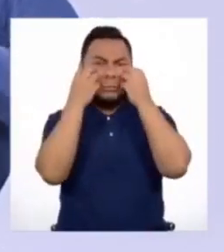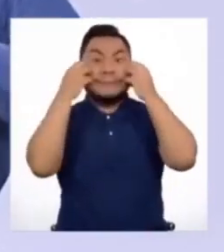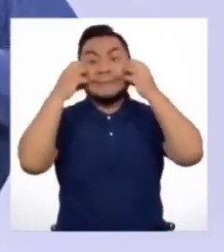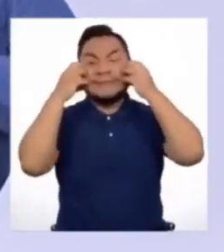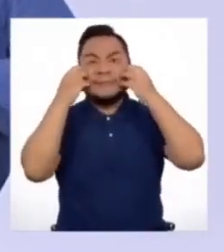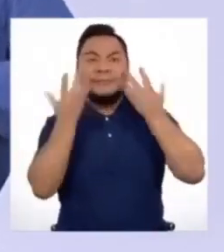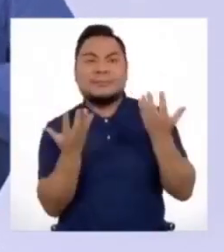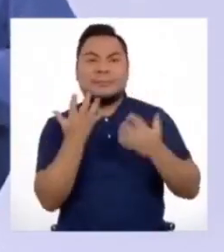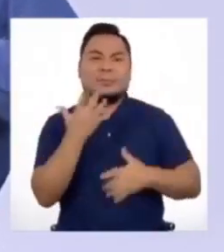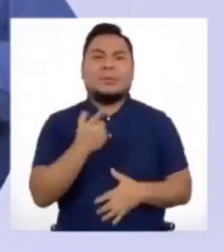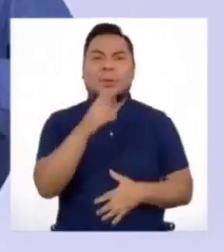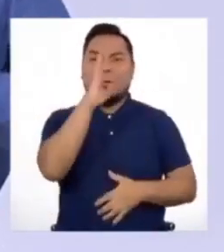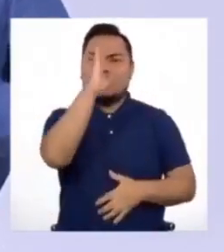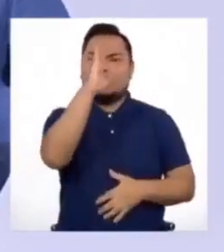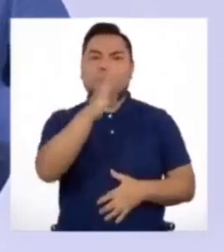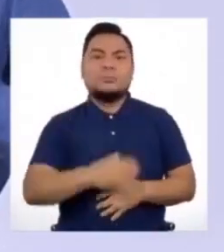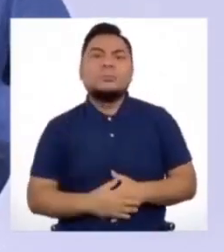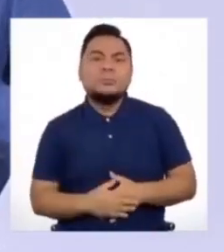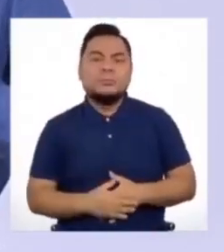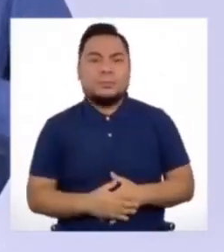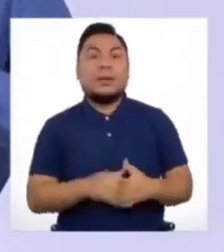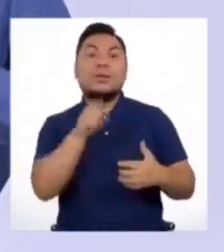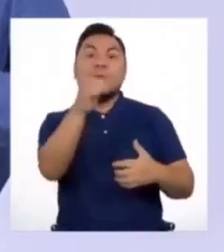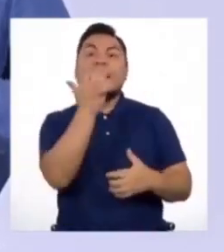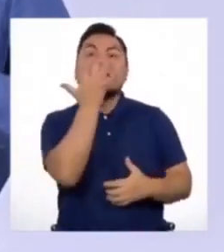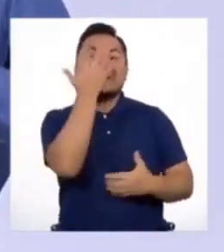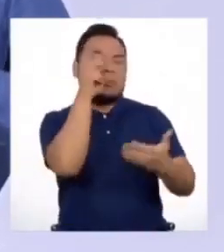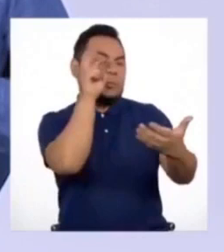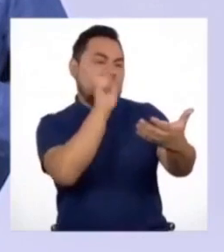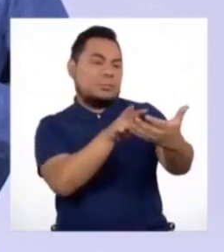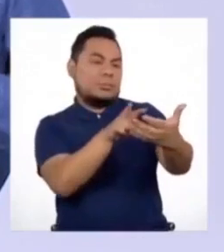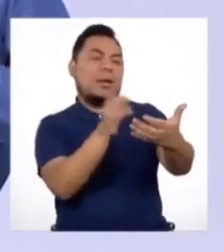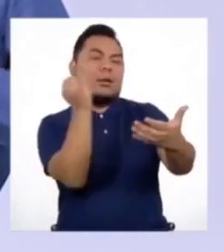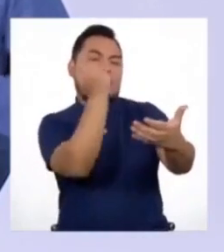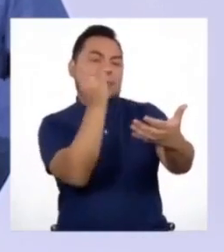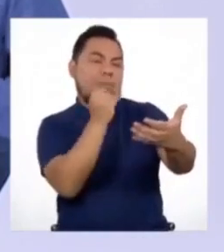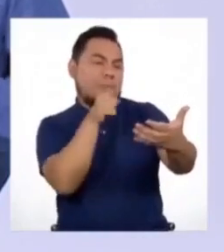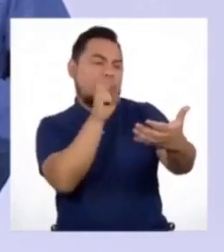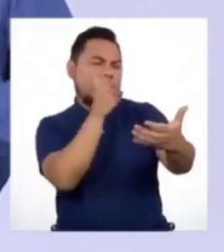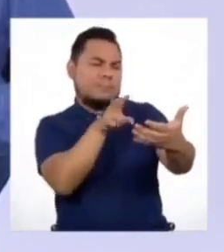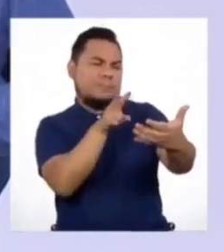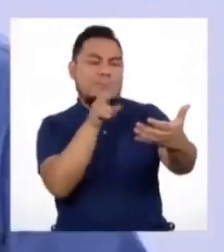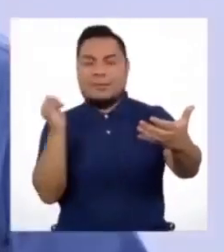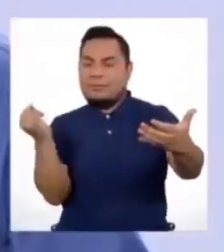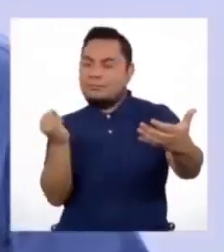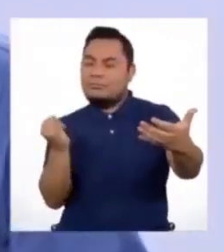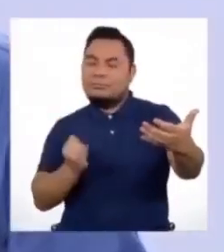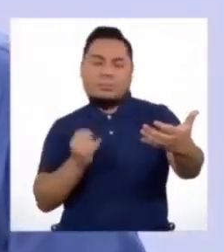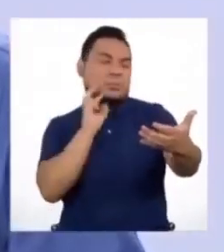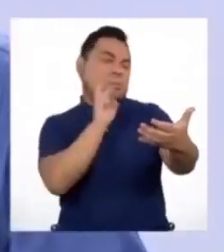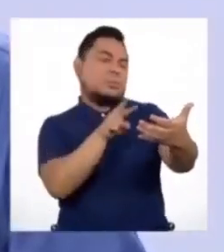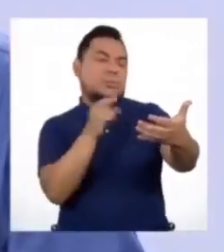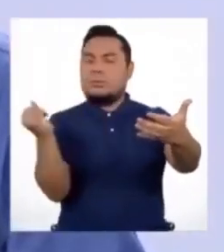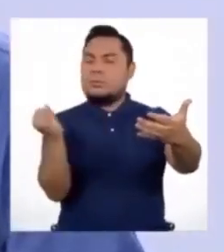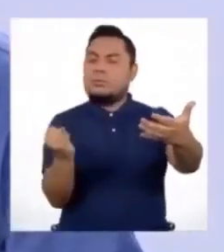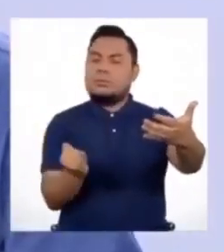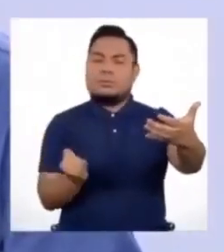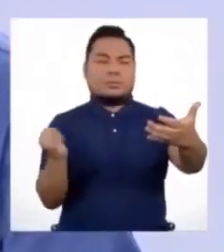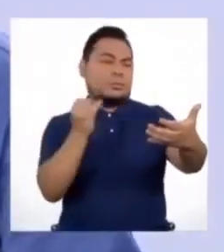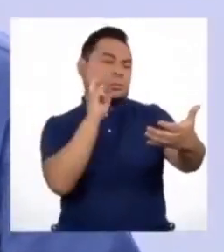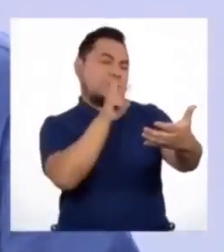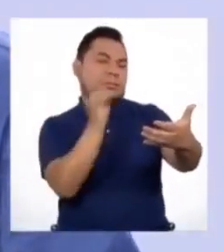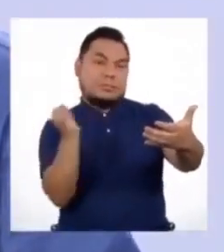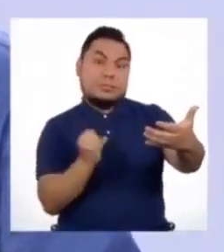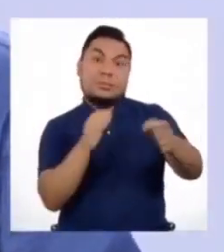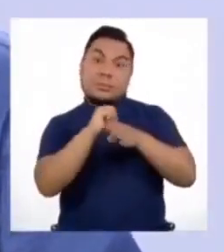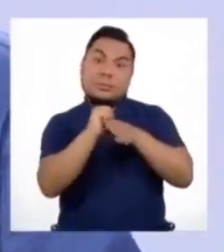emociones identificadas y con la ayuda de tu espejo, dibújate a ti mismo en el papel. Recuerda que no solo puedes practicar